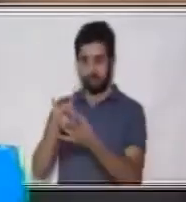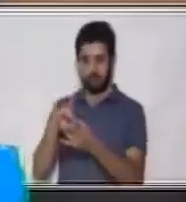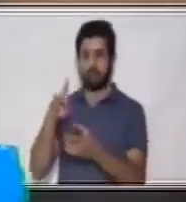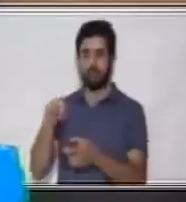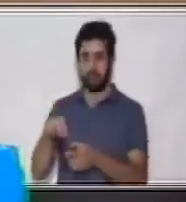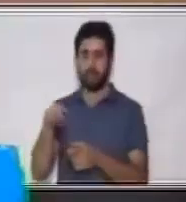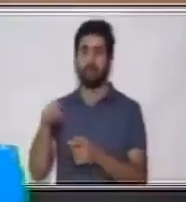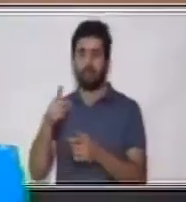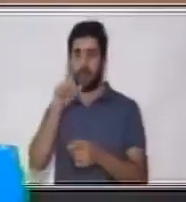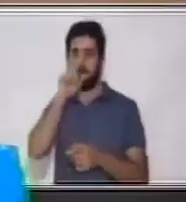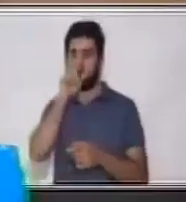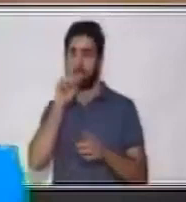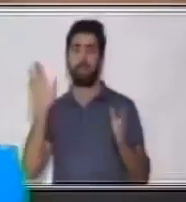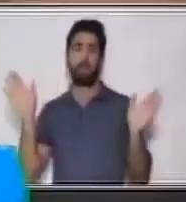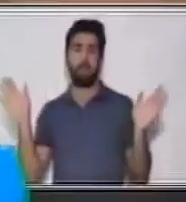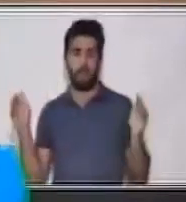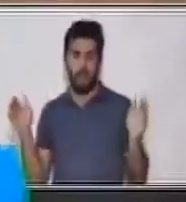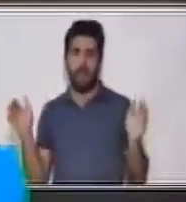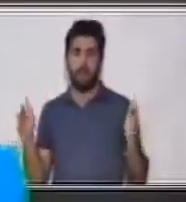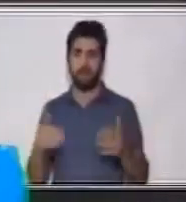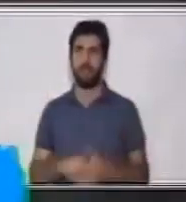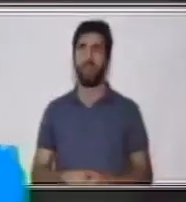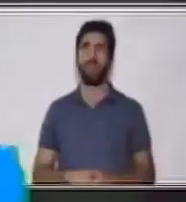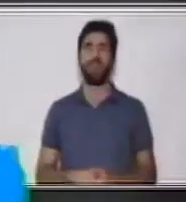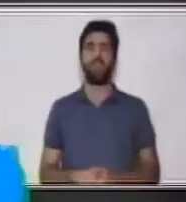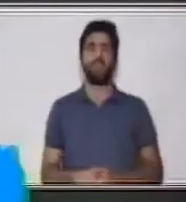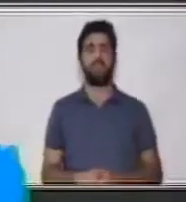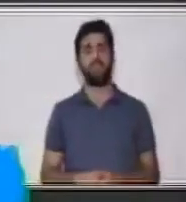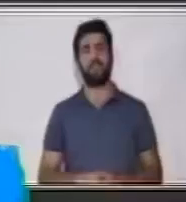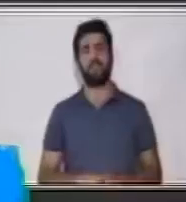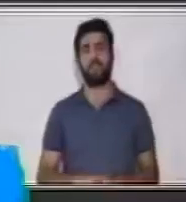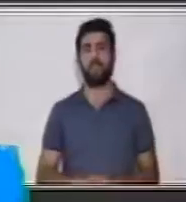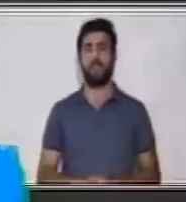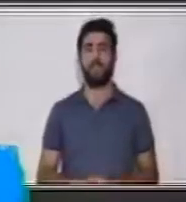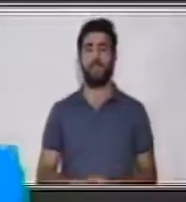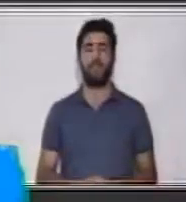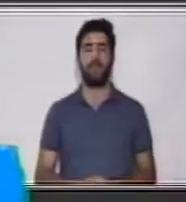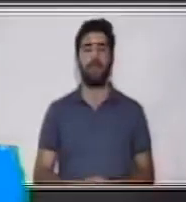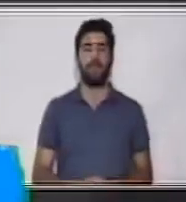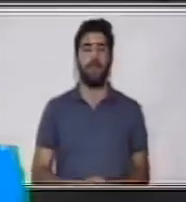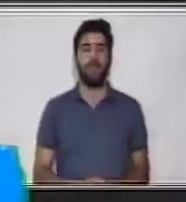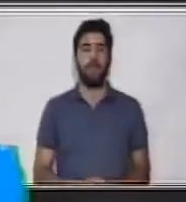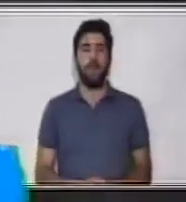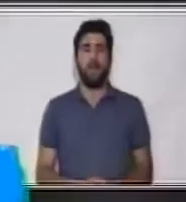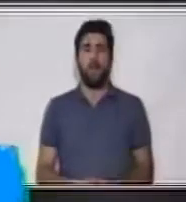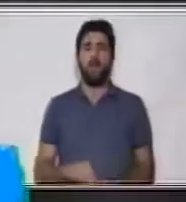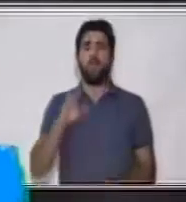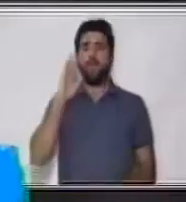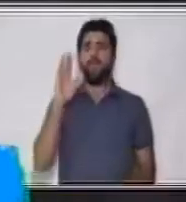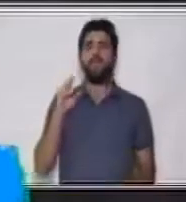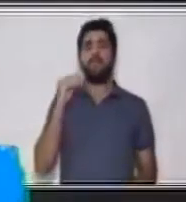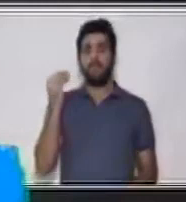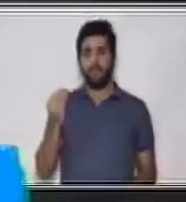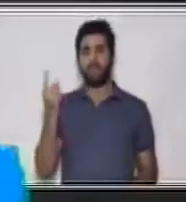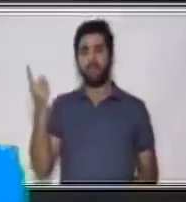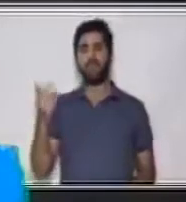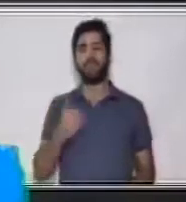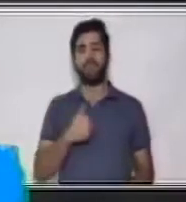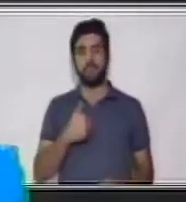Exactamente, pertenecen al campo semántico de las aves, porque tienen un